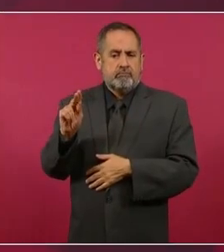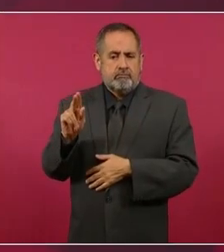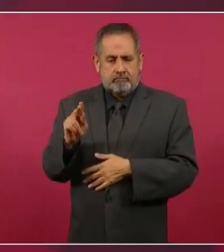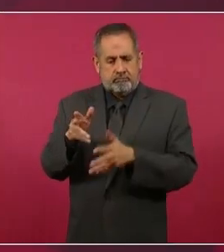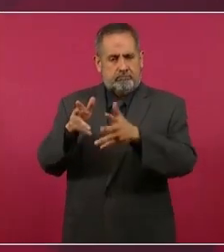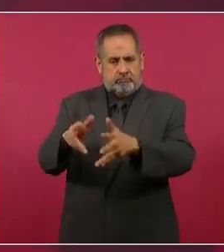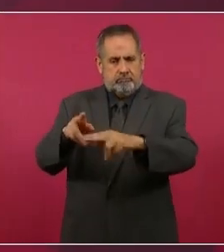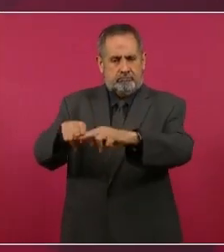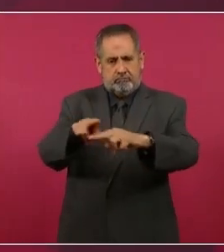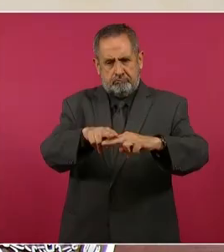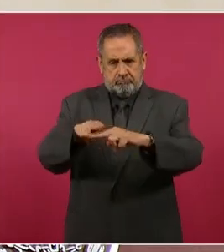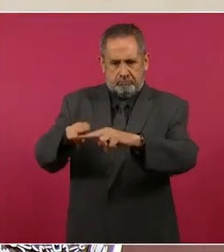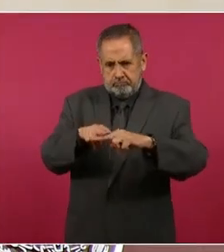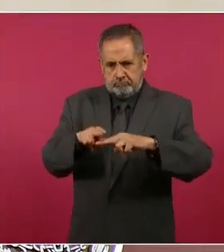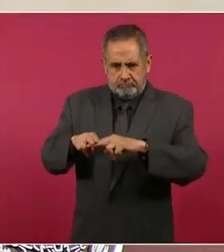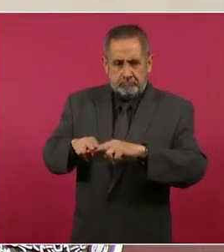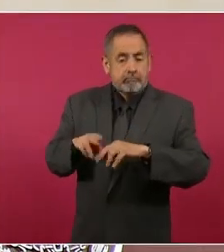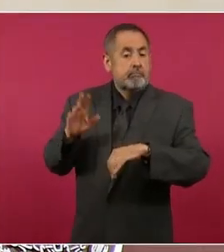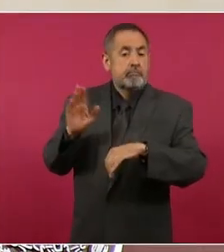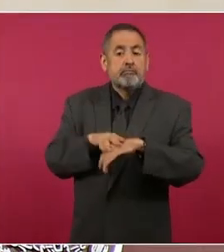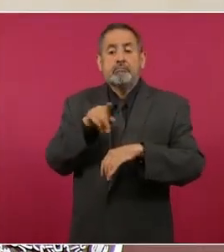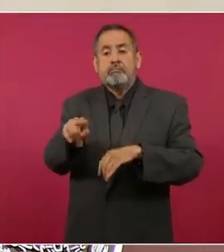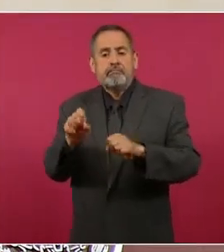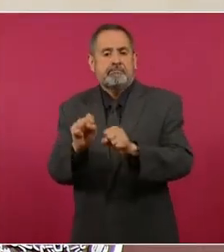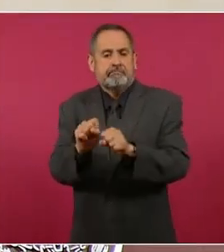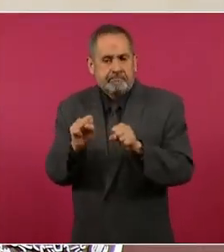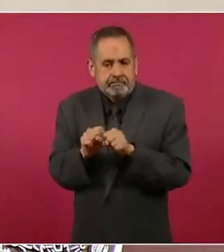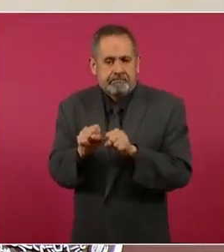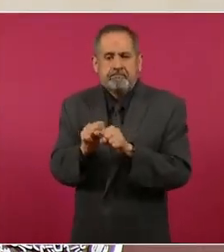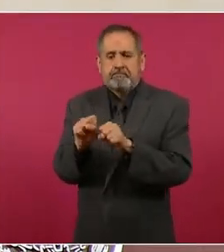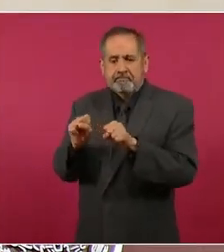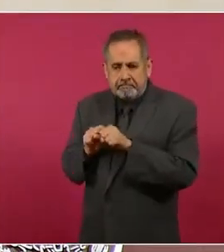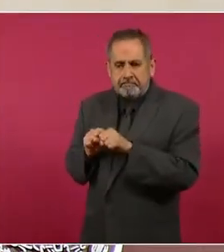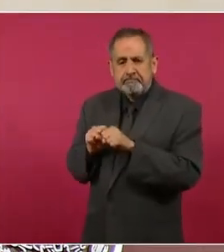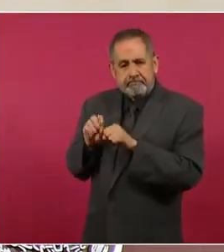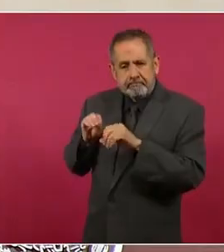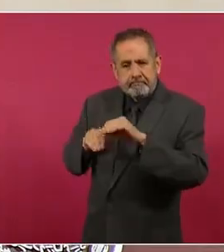porque le pusieron salas